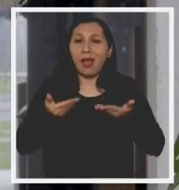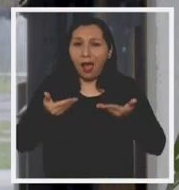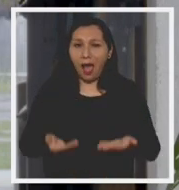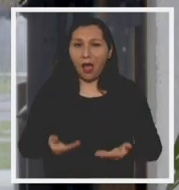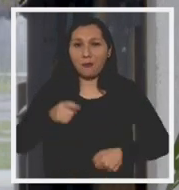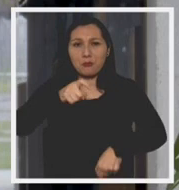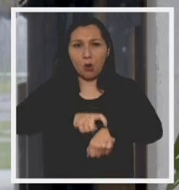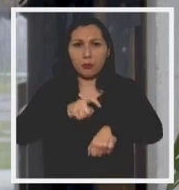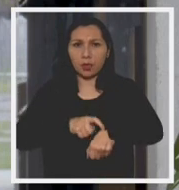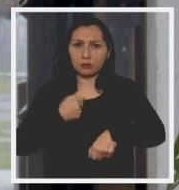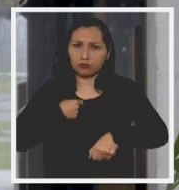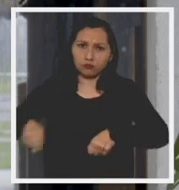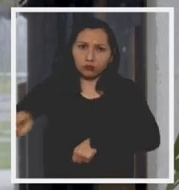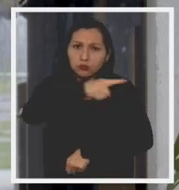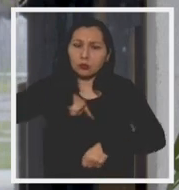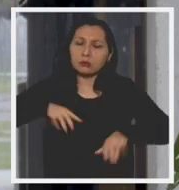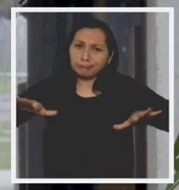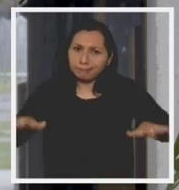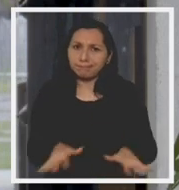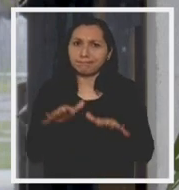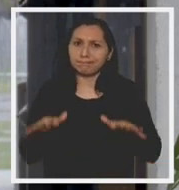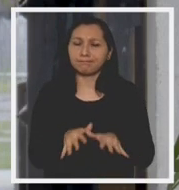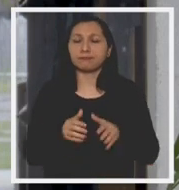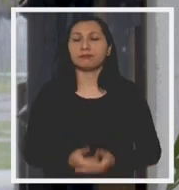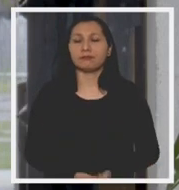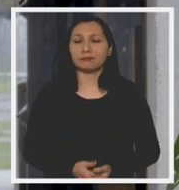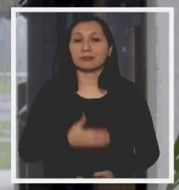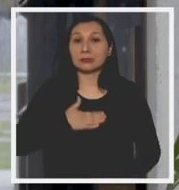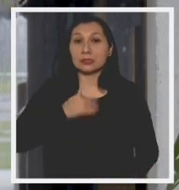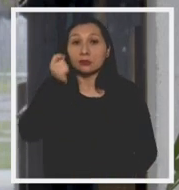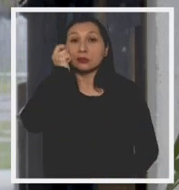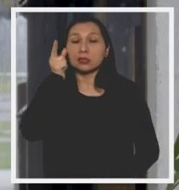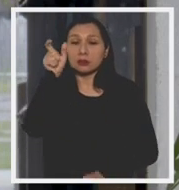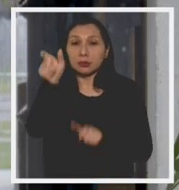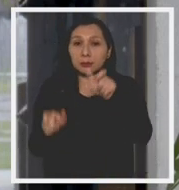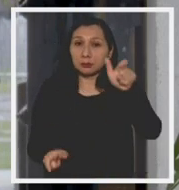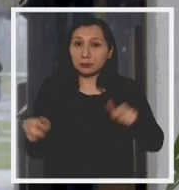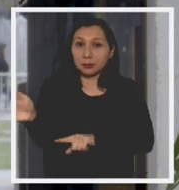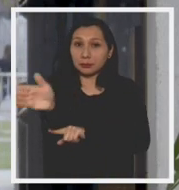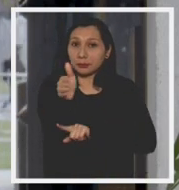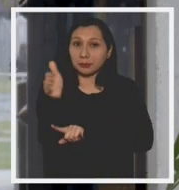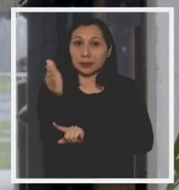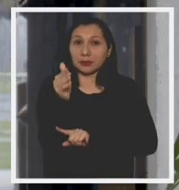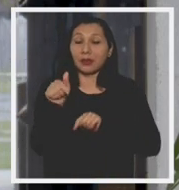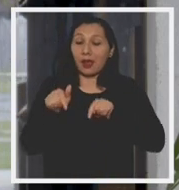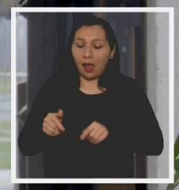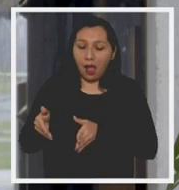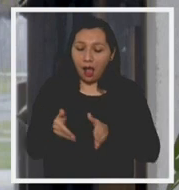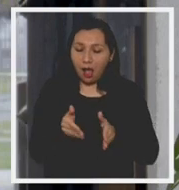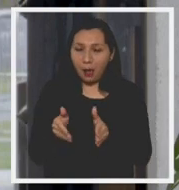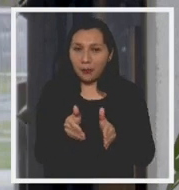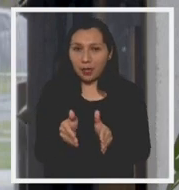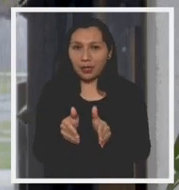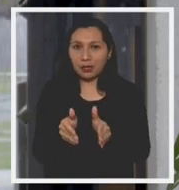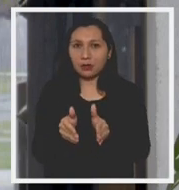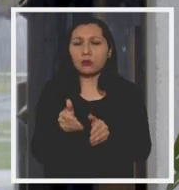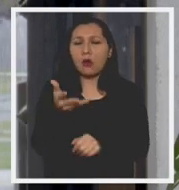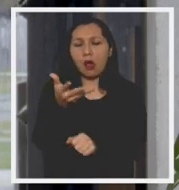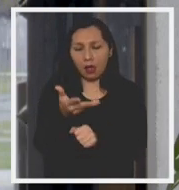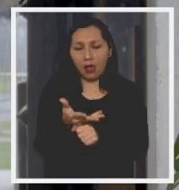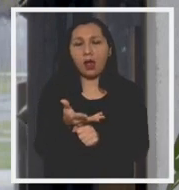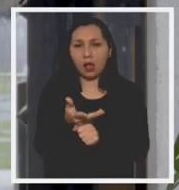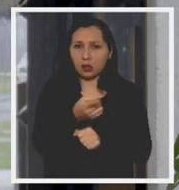es el momento de actuar. Quiero que sepan, compatriotas, que en este camino van a